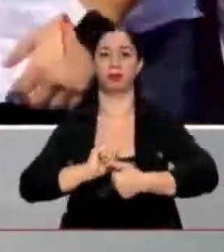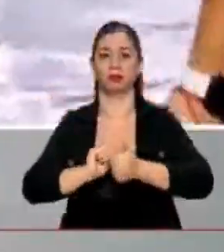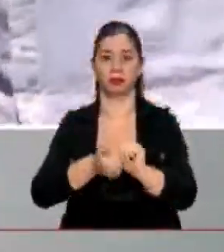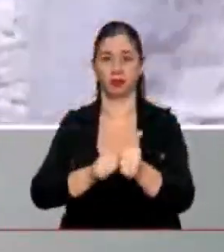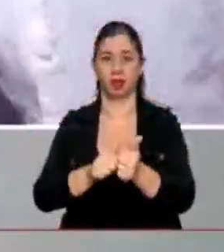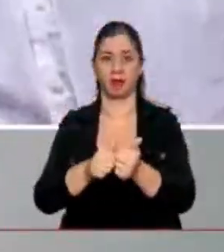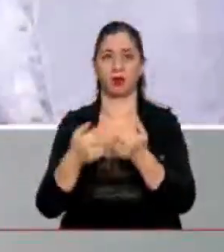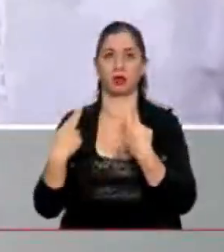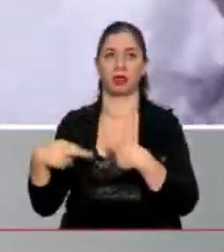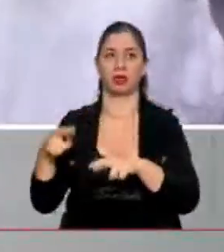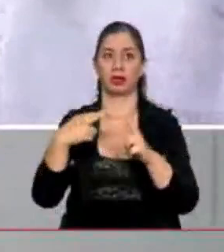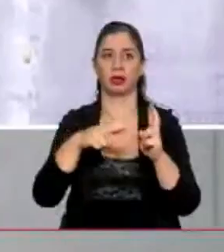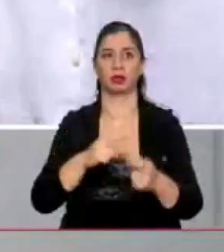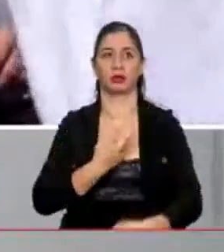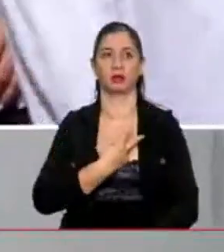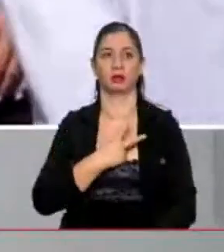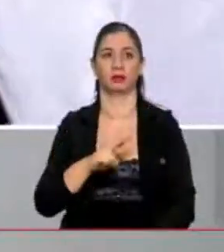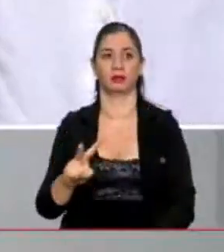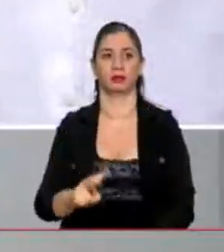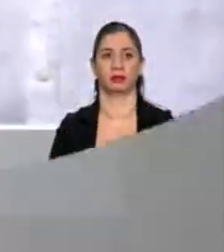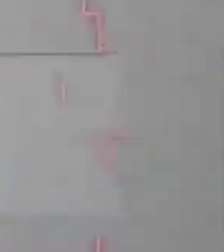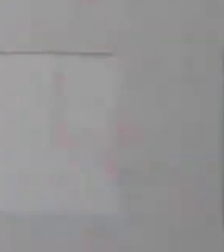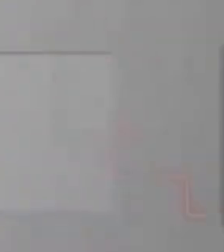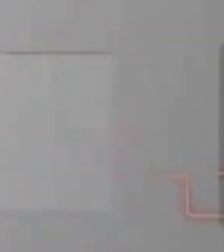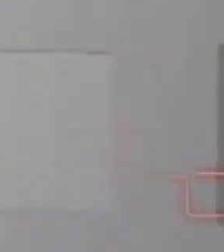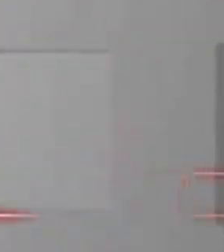la recreación en el Valle del Cauca.